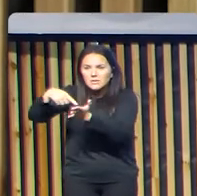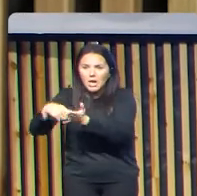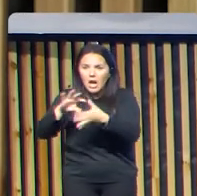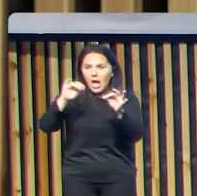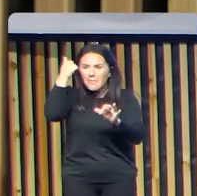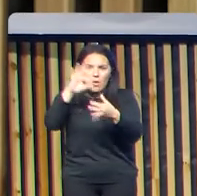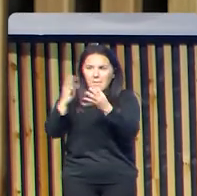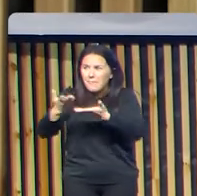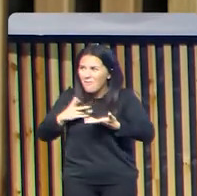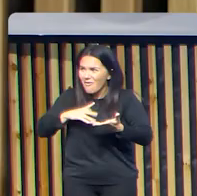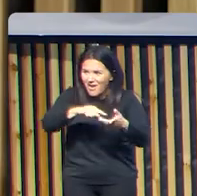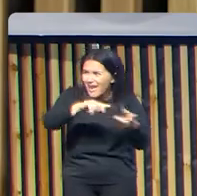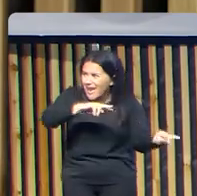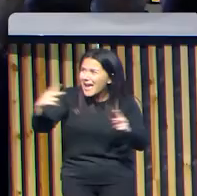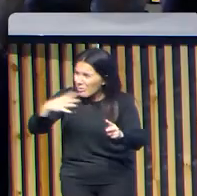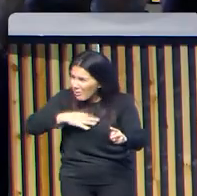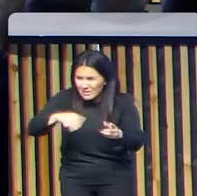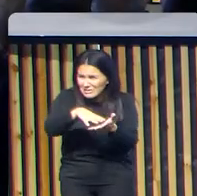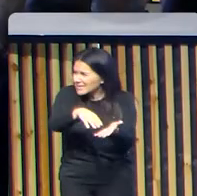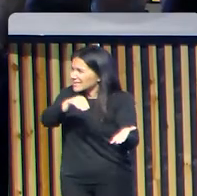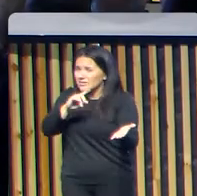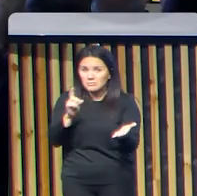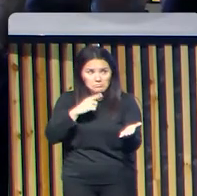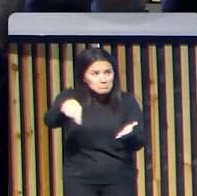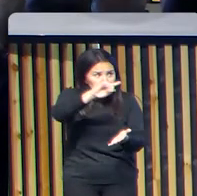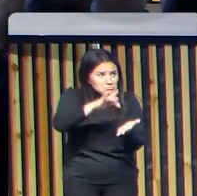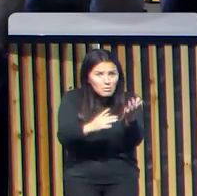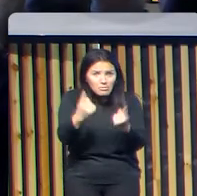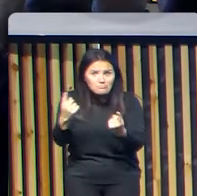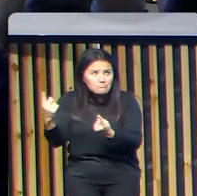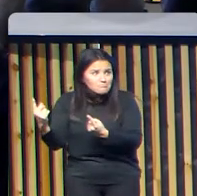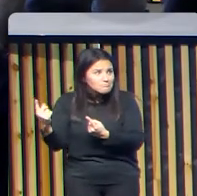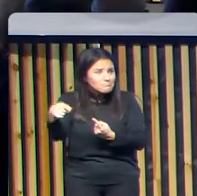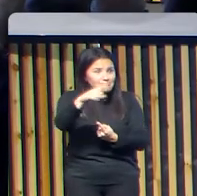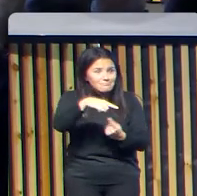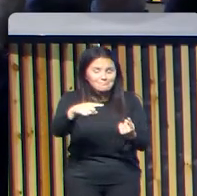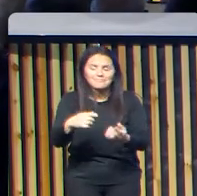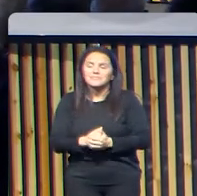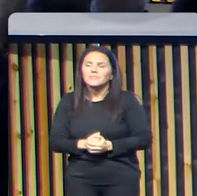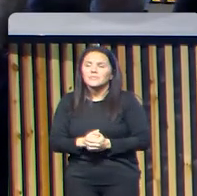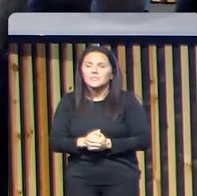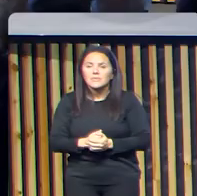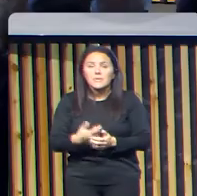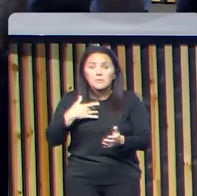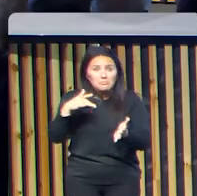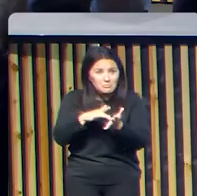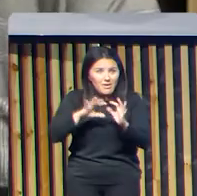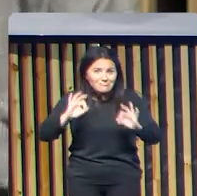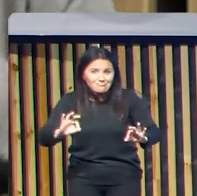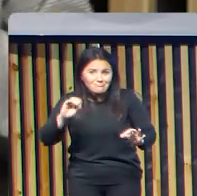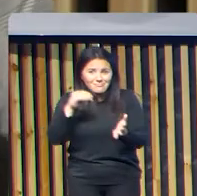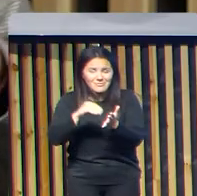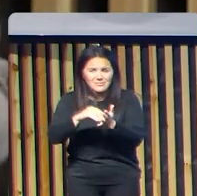a algún amigo amiga que me lo traduzca que yo no sé si esto también nos ha pasado a vosotros y a vosotras bueno nori está llocar tatuado